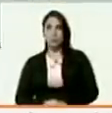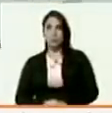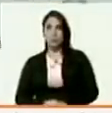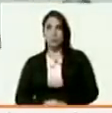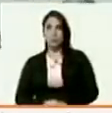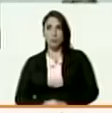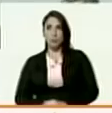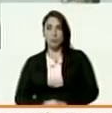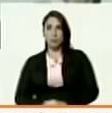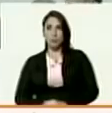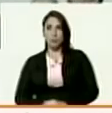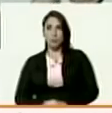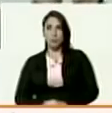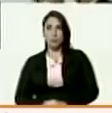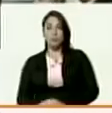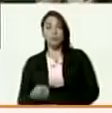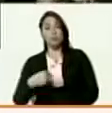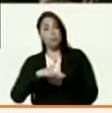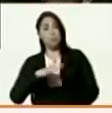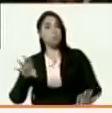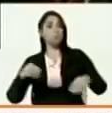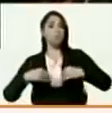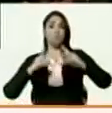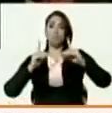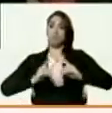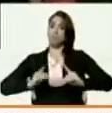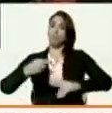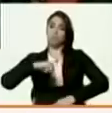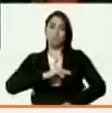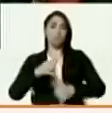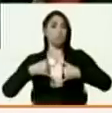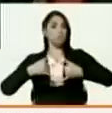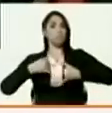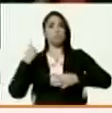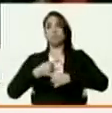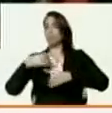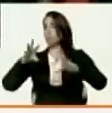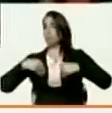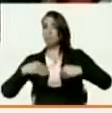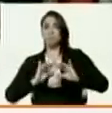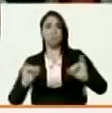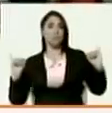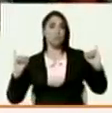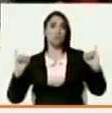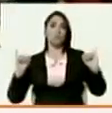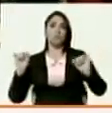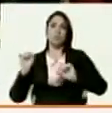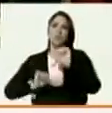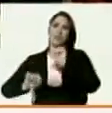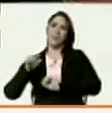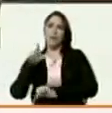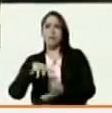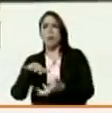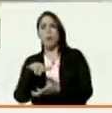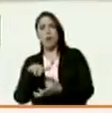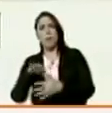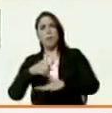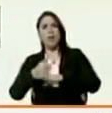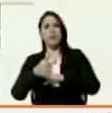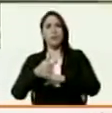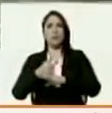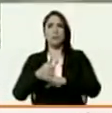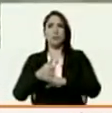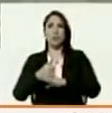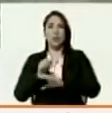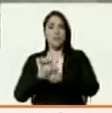Y tomaremos las decisiones que tengamos que tomar para evitar esto y para evitar que